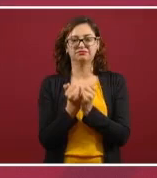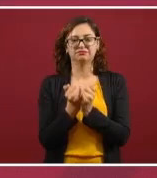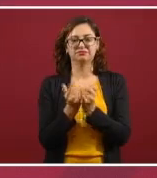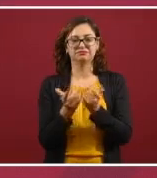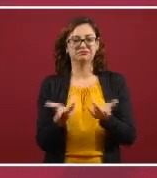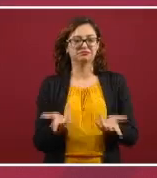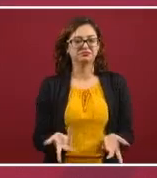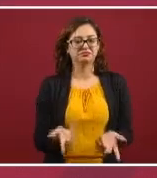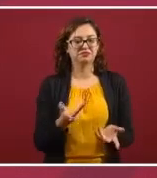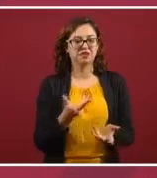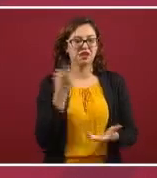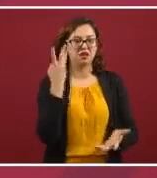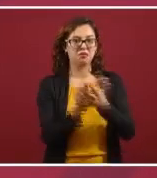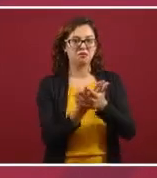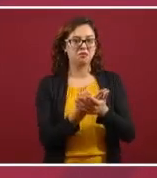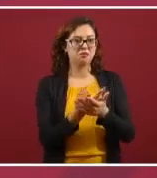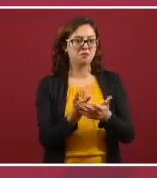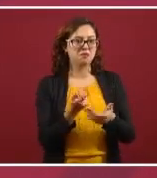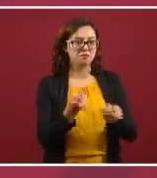encargado de un cuartel